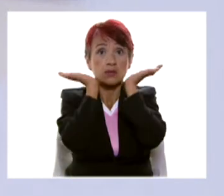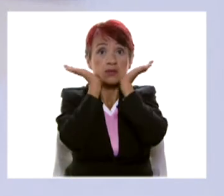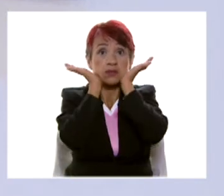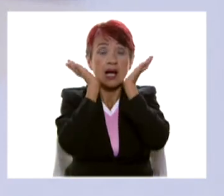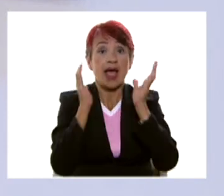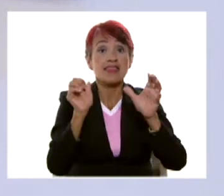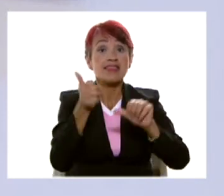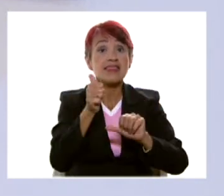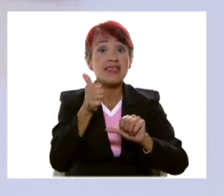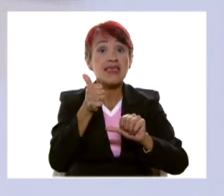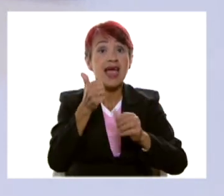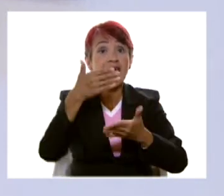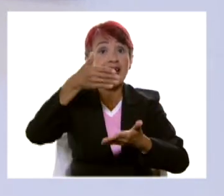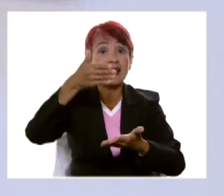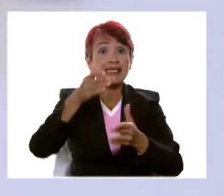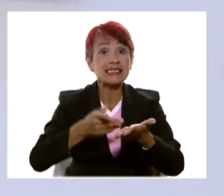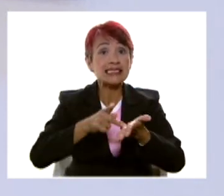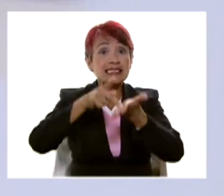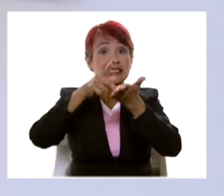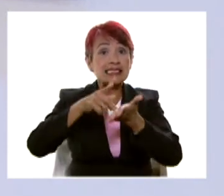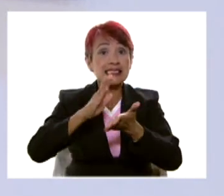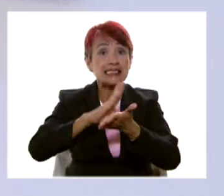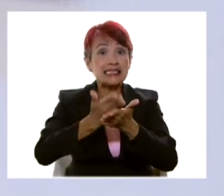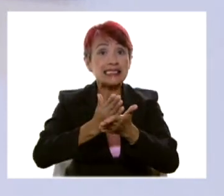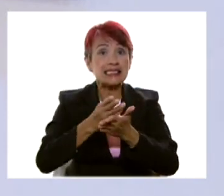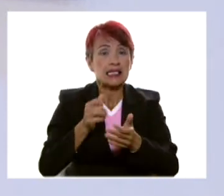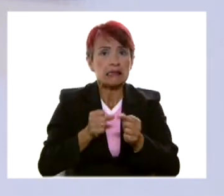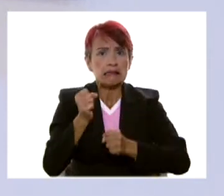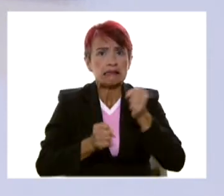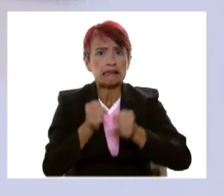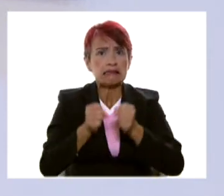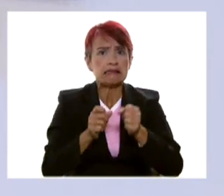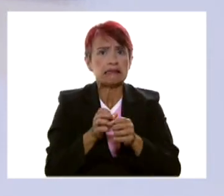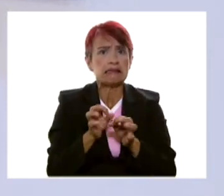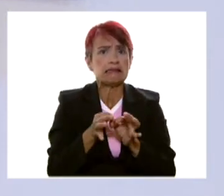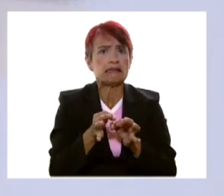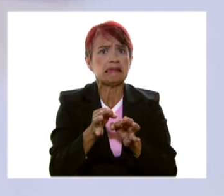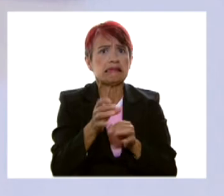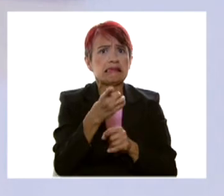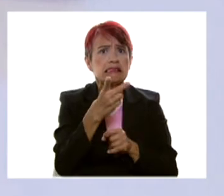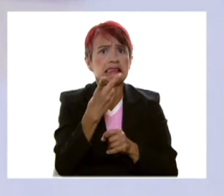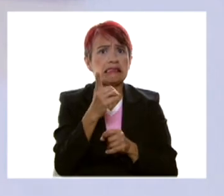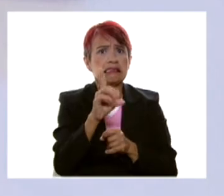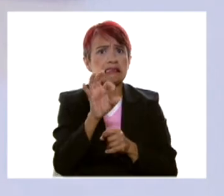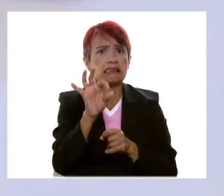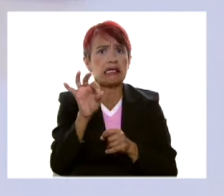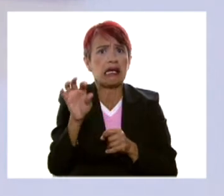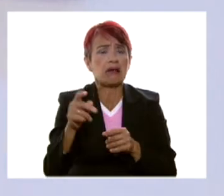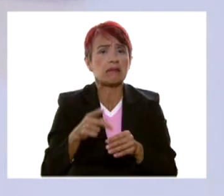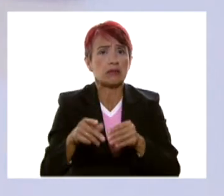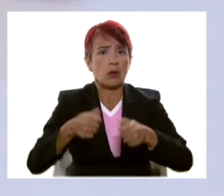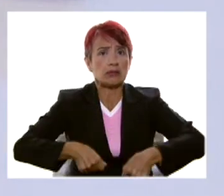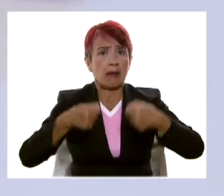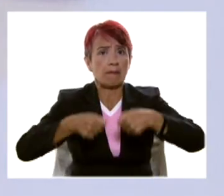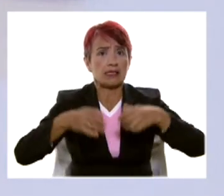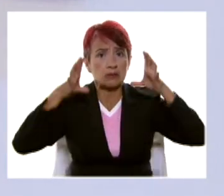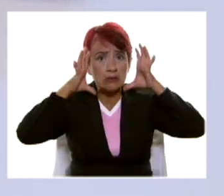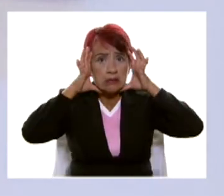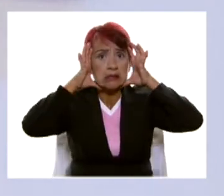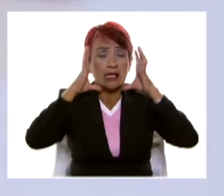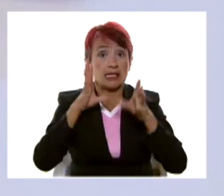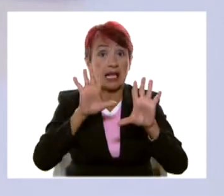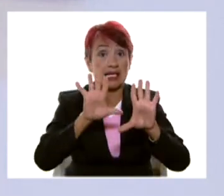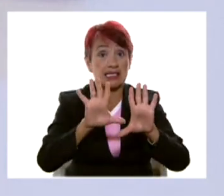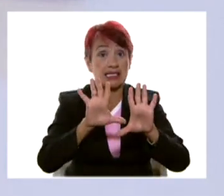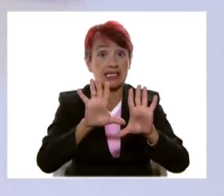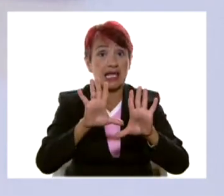10 kilos de yuca y corren 100 metros planos. Imagínense ustedes corriendo 100 metros planos con ese peso sobre